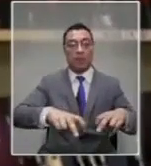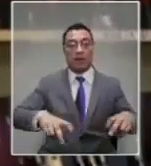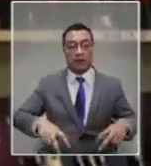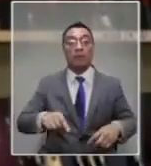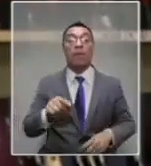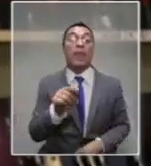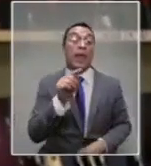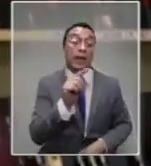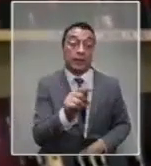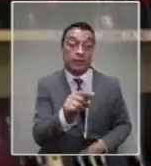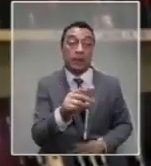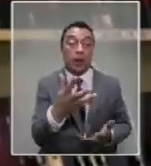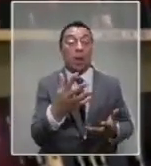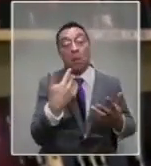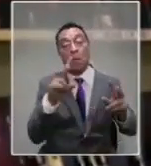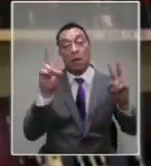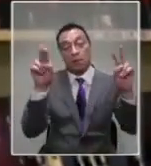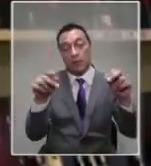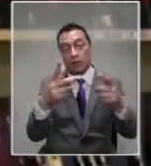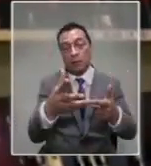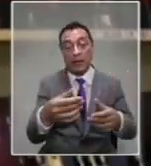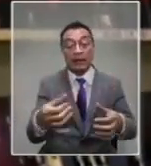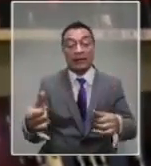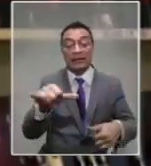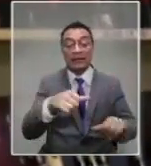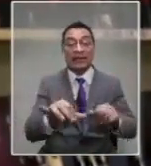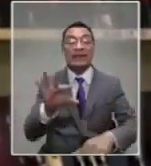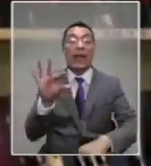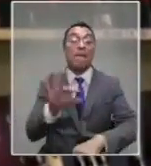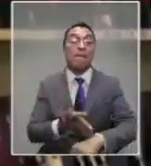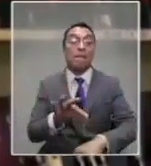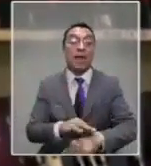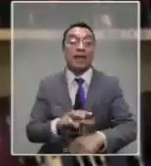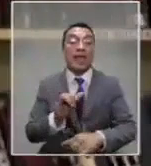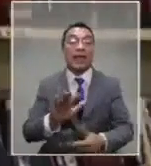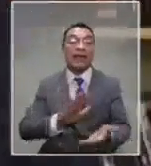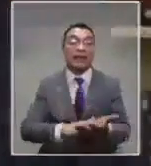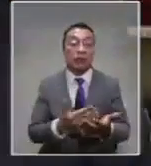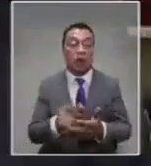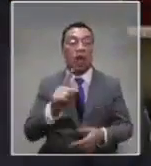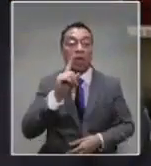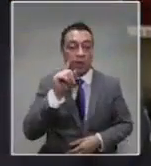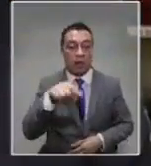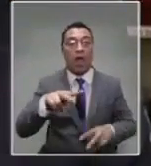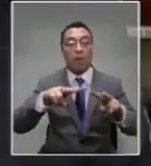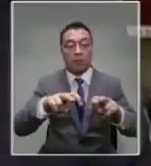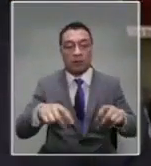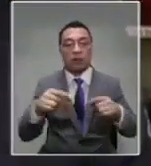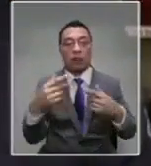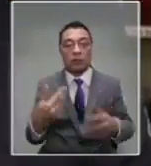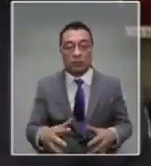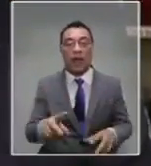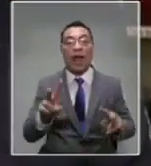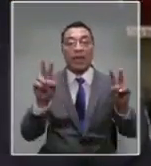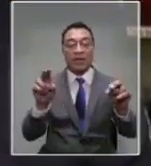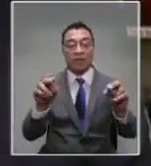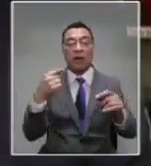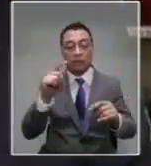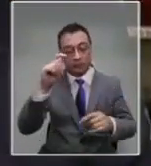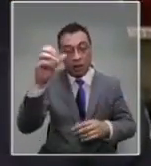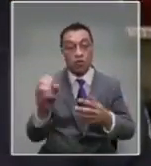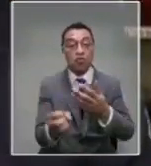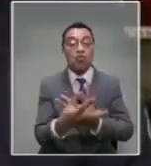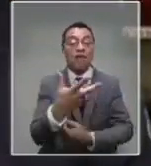investigativo. Por ejemplo, en el caso de las ciencias médicas y la salud, tenemos investigaciones que abordan temáticas